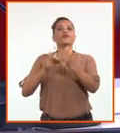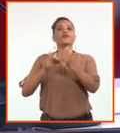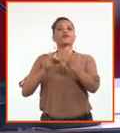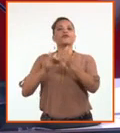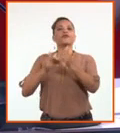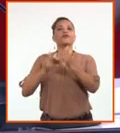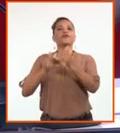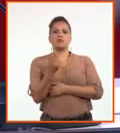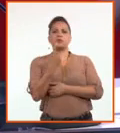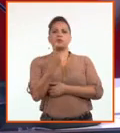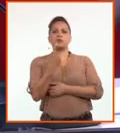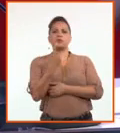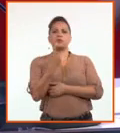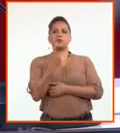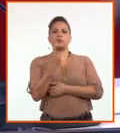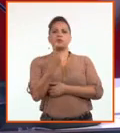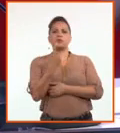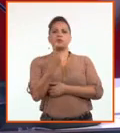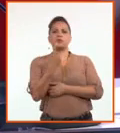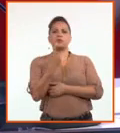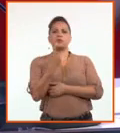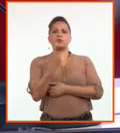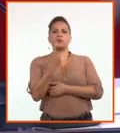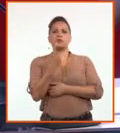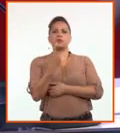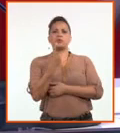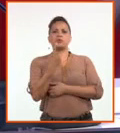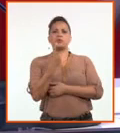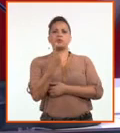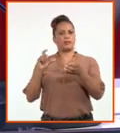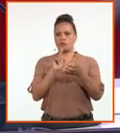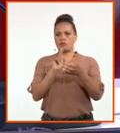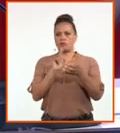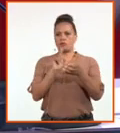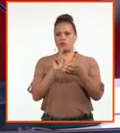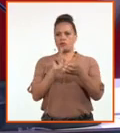solamente de la organización, sino de los jóvenes. Carla hablaba